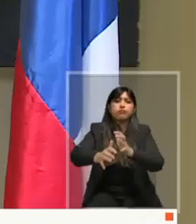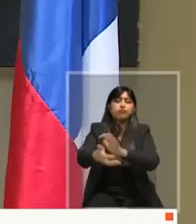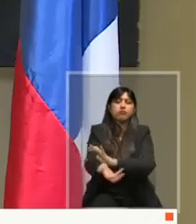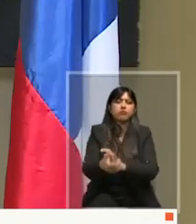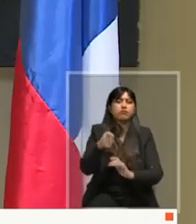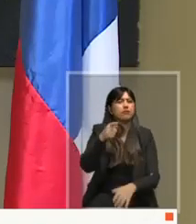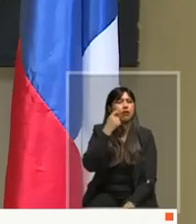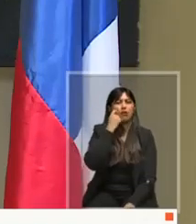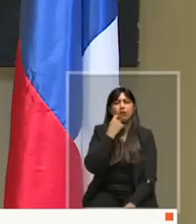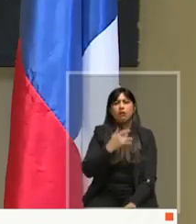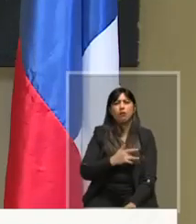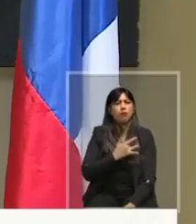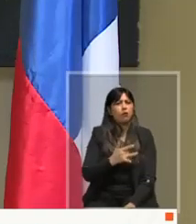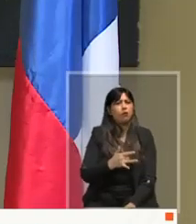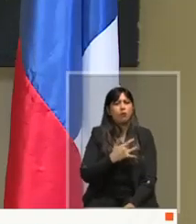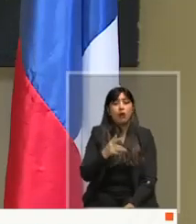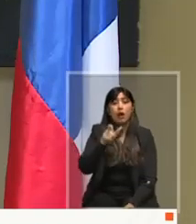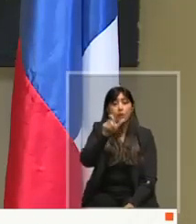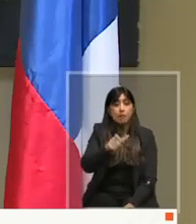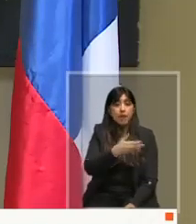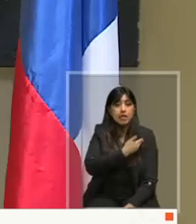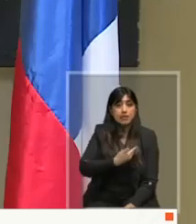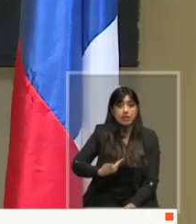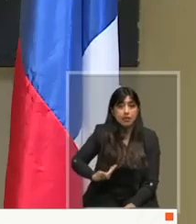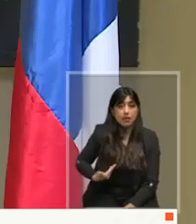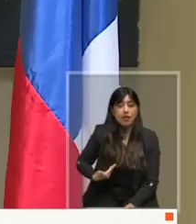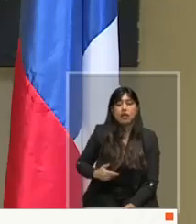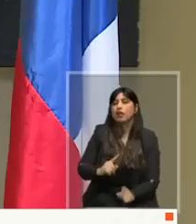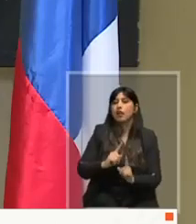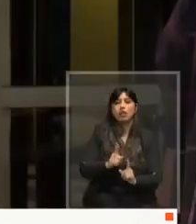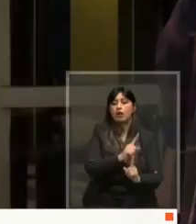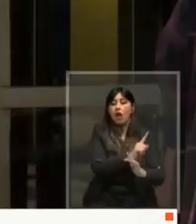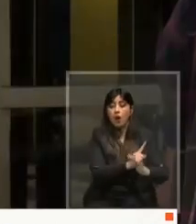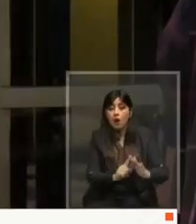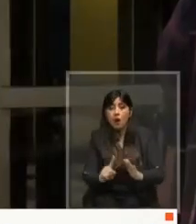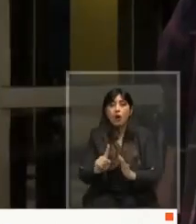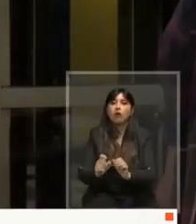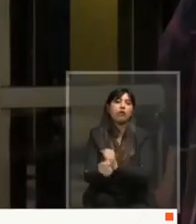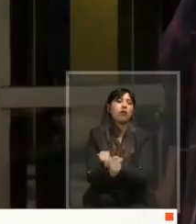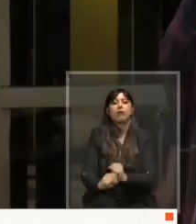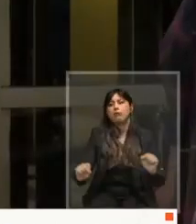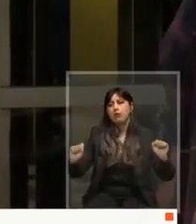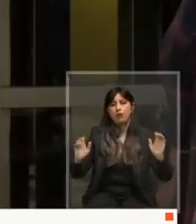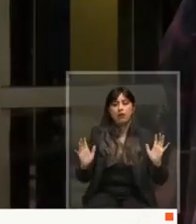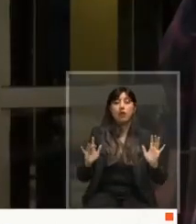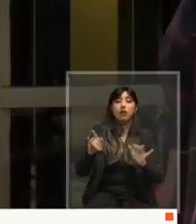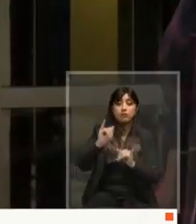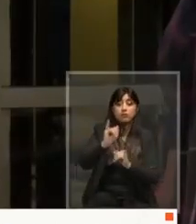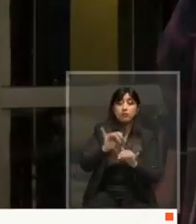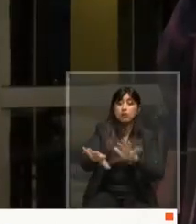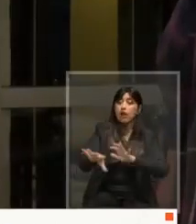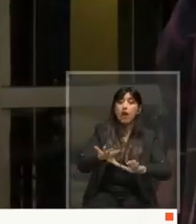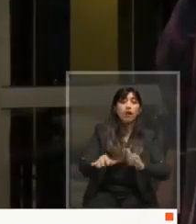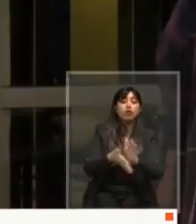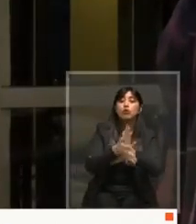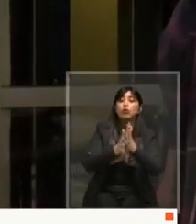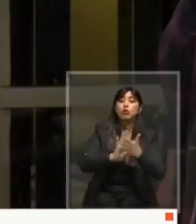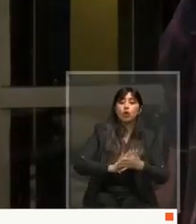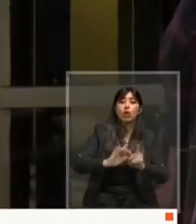que lamentablemente el presidente de la República no debiese haber estado presente ahí. Puede hacer todos los actos significativos que tenga que